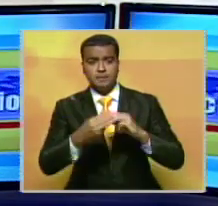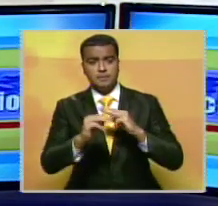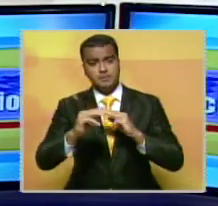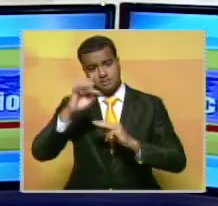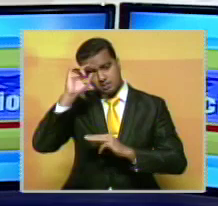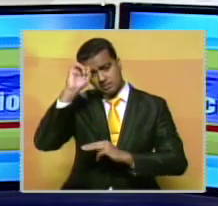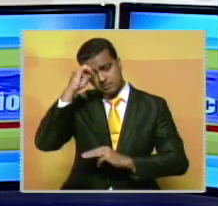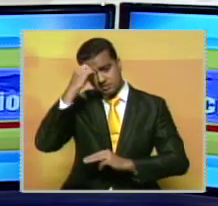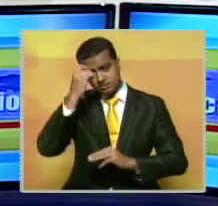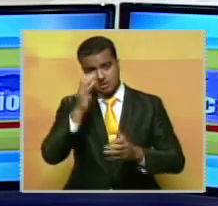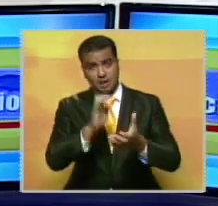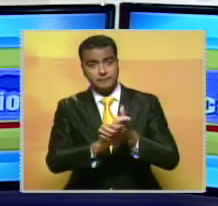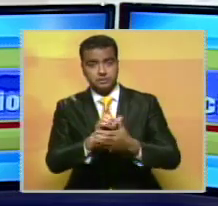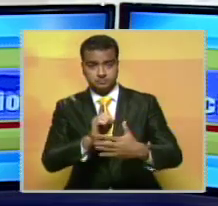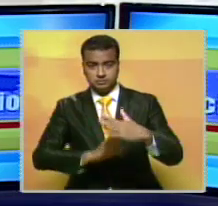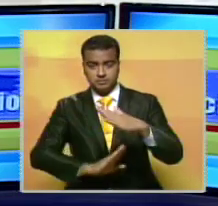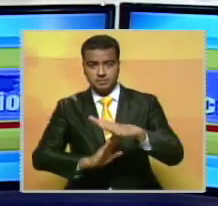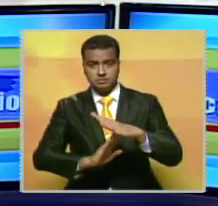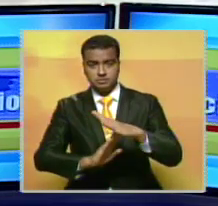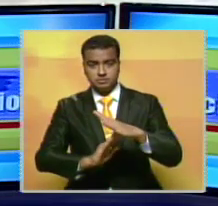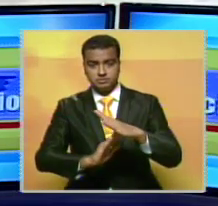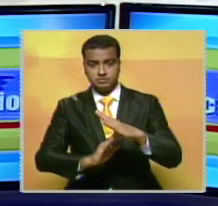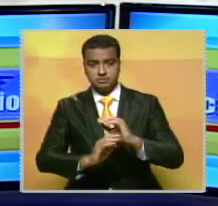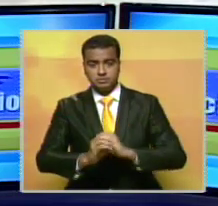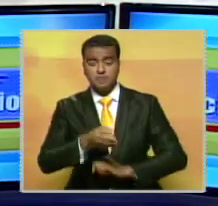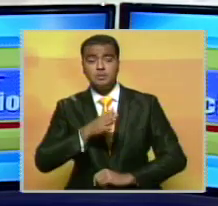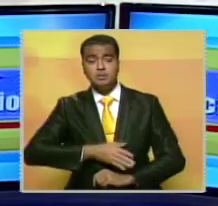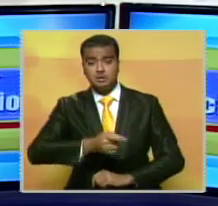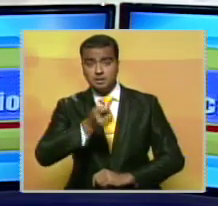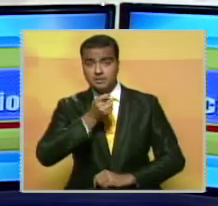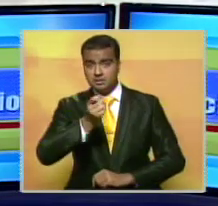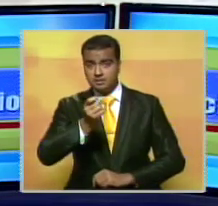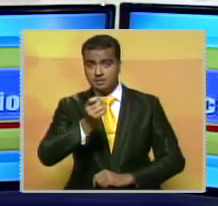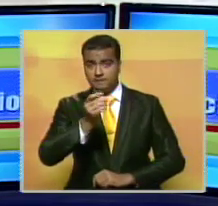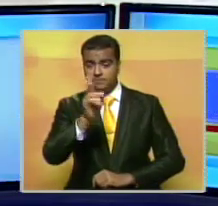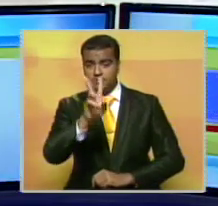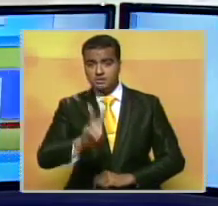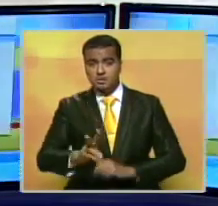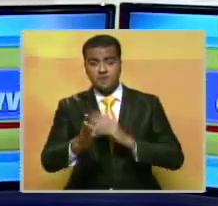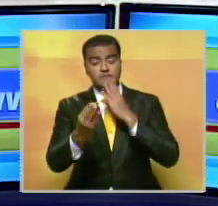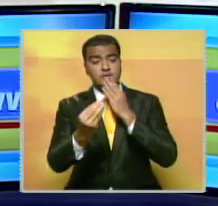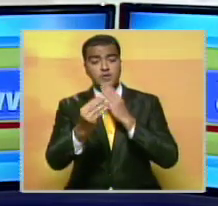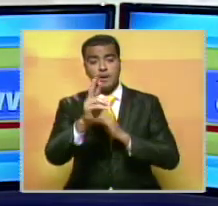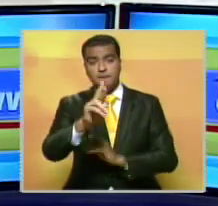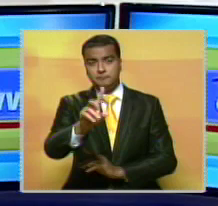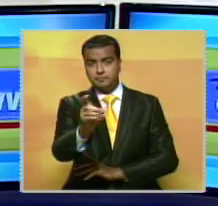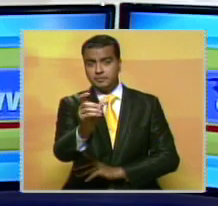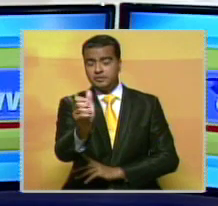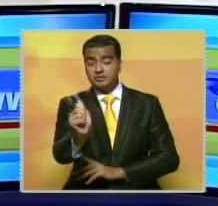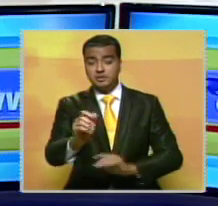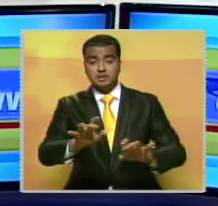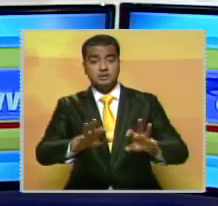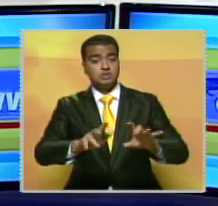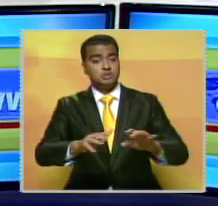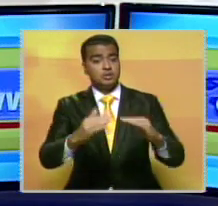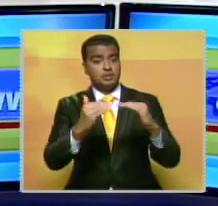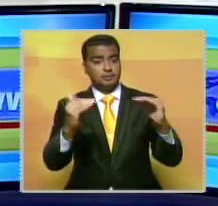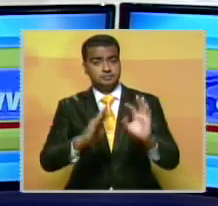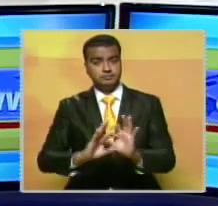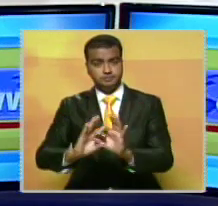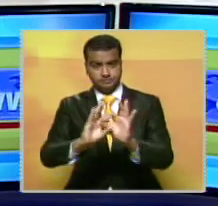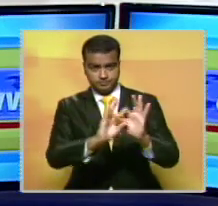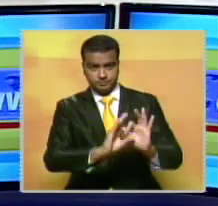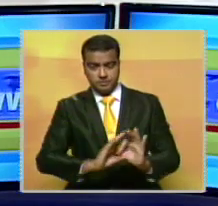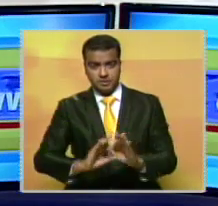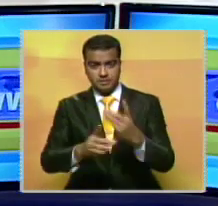reflexión. Amigos, vamos a la pausa. Al regreso estaremos en Entrevista a Venevisión conversando con Ramón Guillermo Aveledo, secretario ejecutivo de